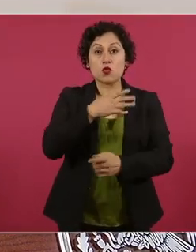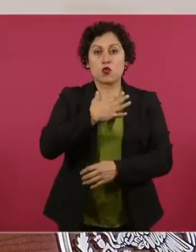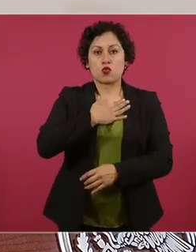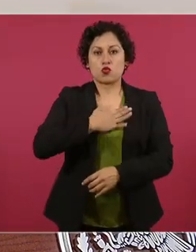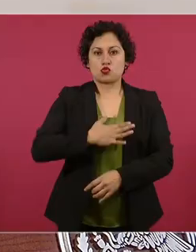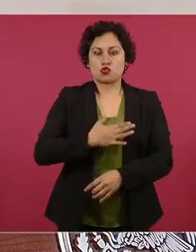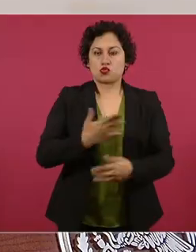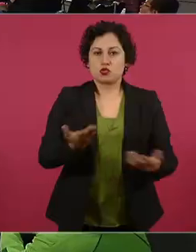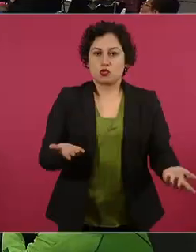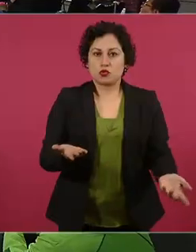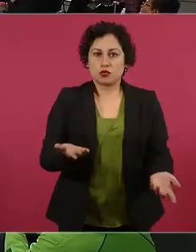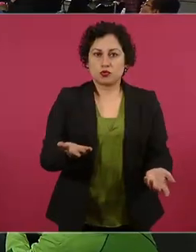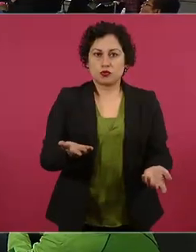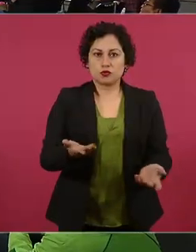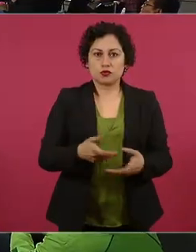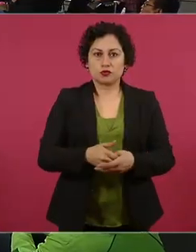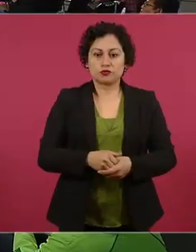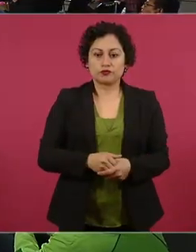Porque ¿para qué quieren